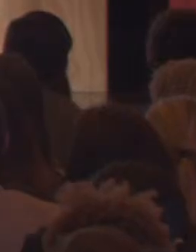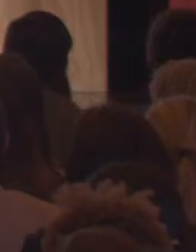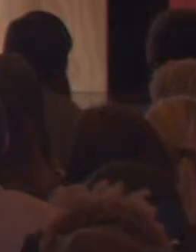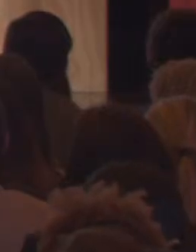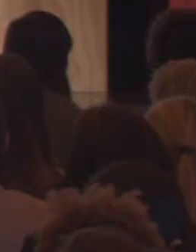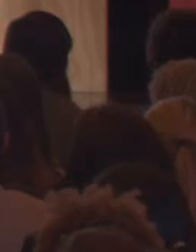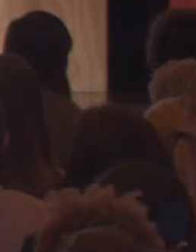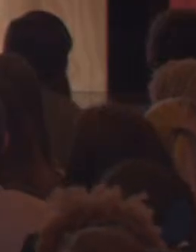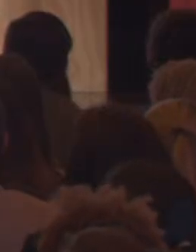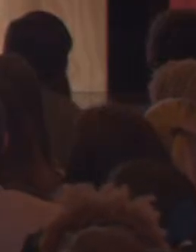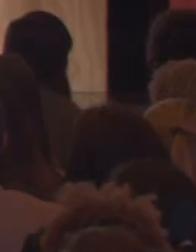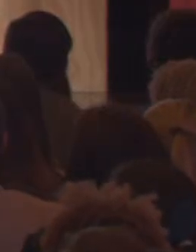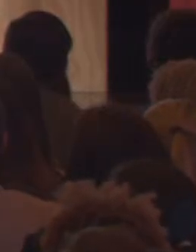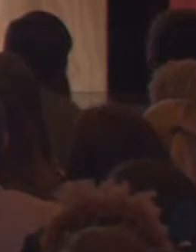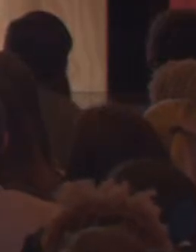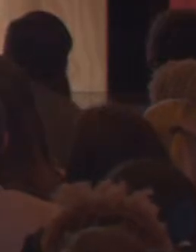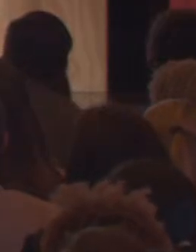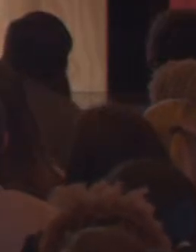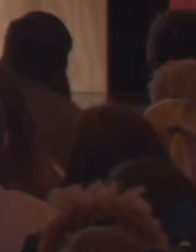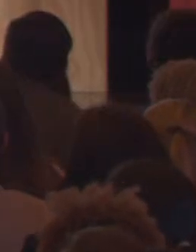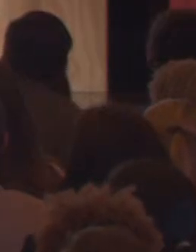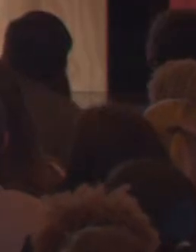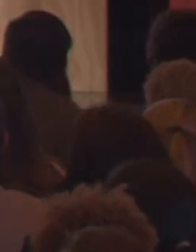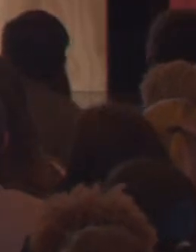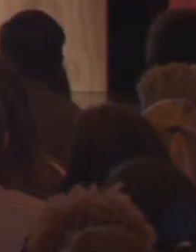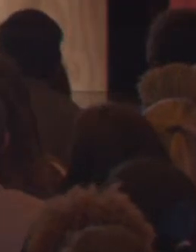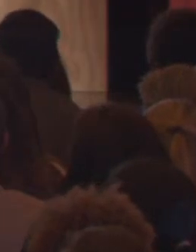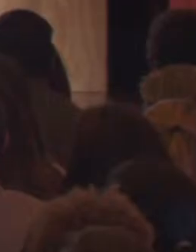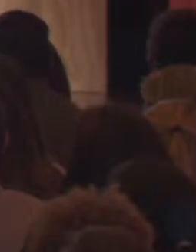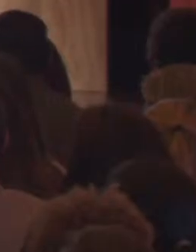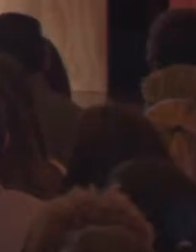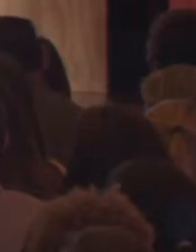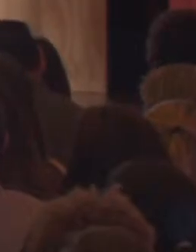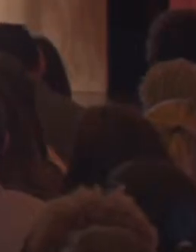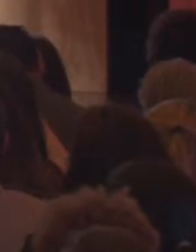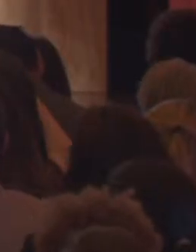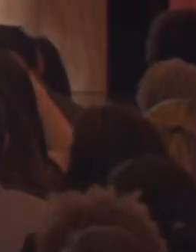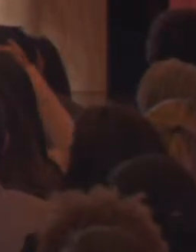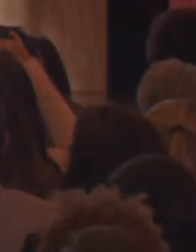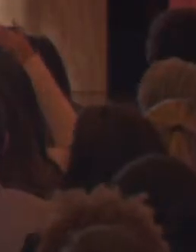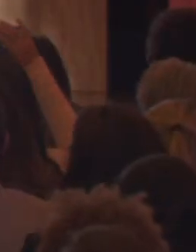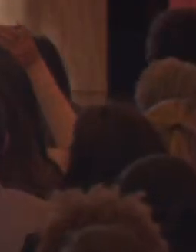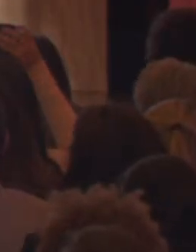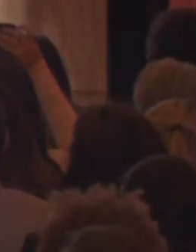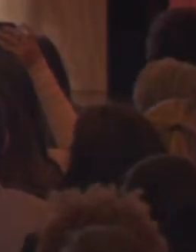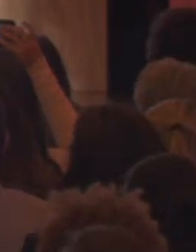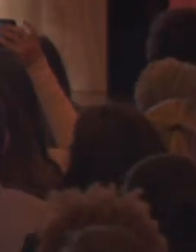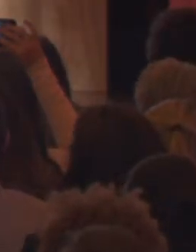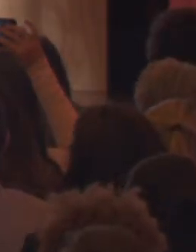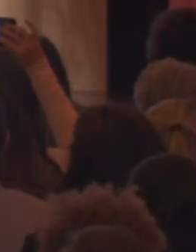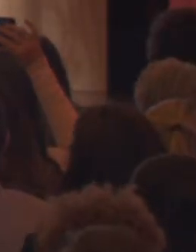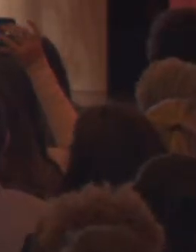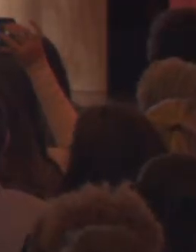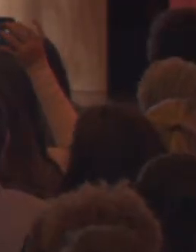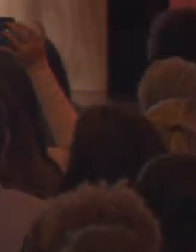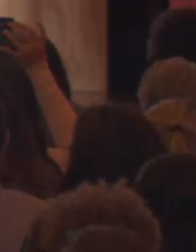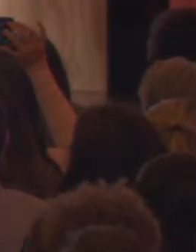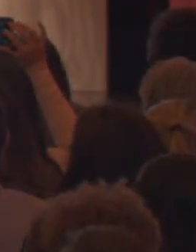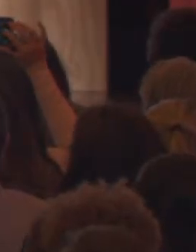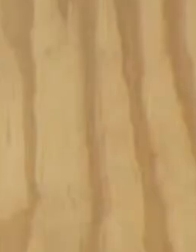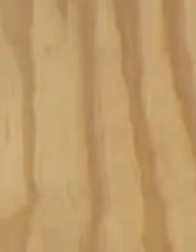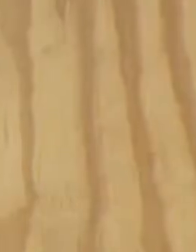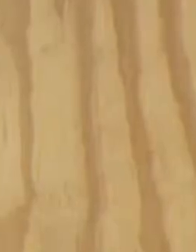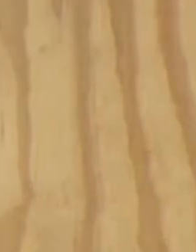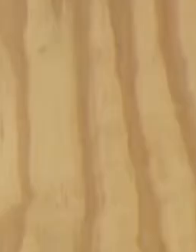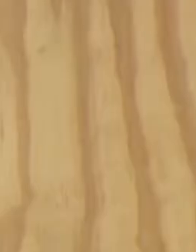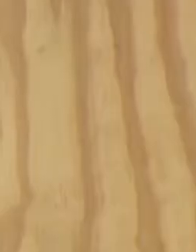Por un lado, algo que nos está pasando es el miedo a la tecnología, pero el miedo a la tecnología no es algo nuevo. Siempre en cada